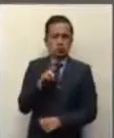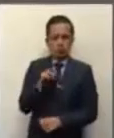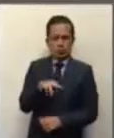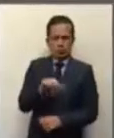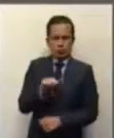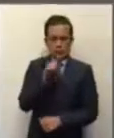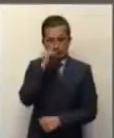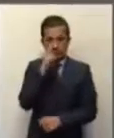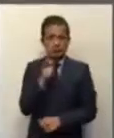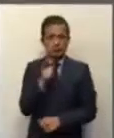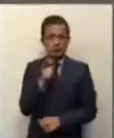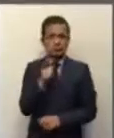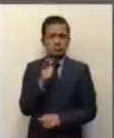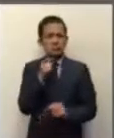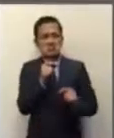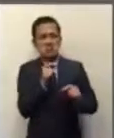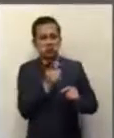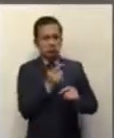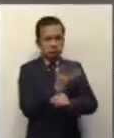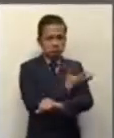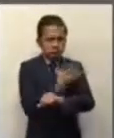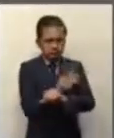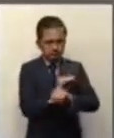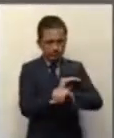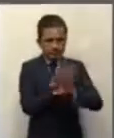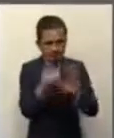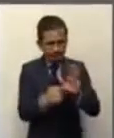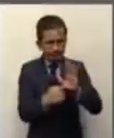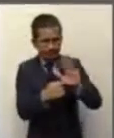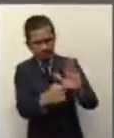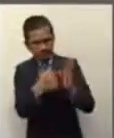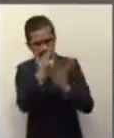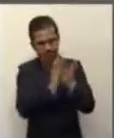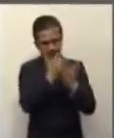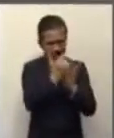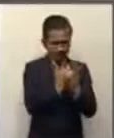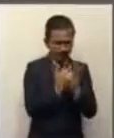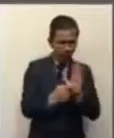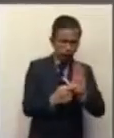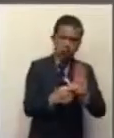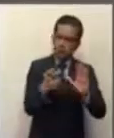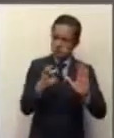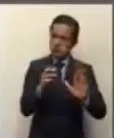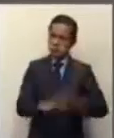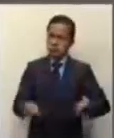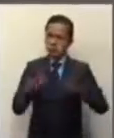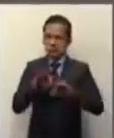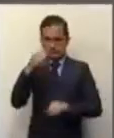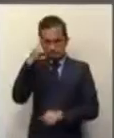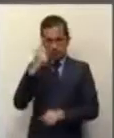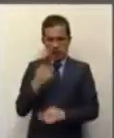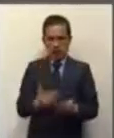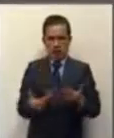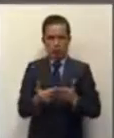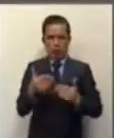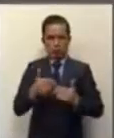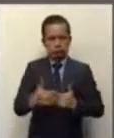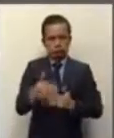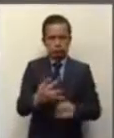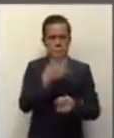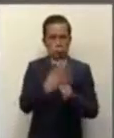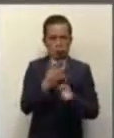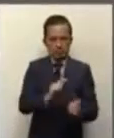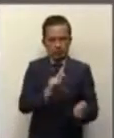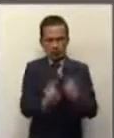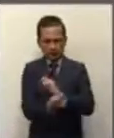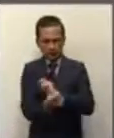La rendición de cuentas son la base de la legitimidad para la democracia que necesita esta cuarta transformación. La proposición con punto